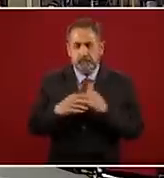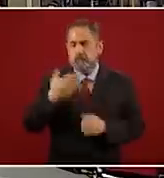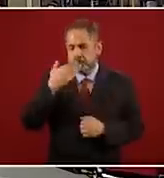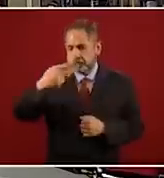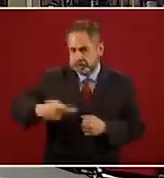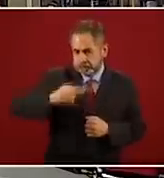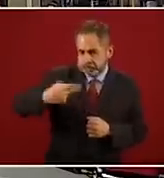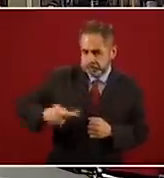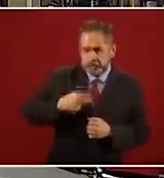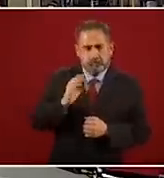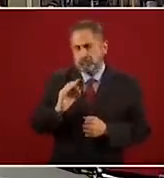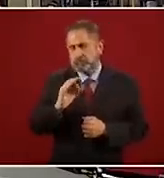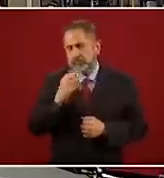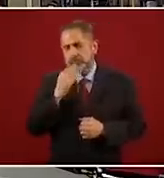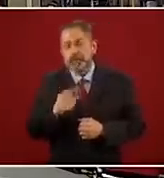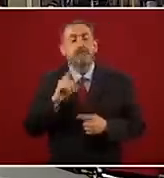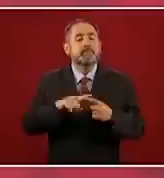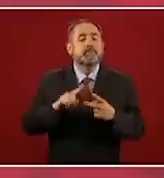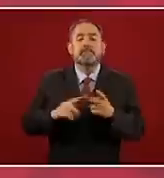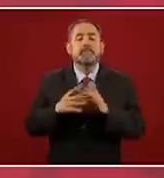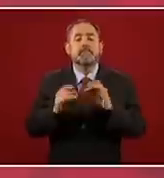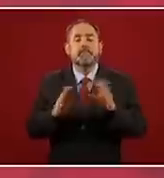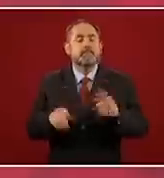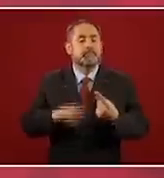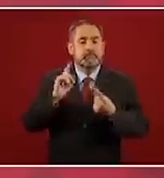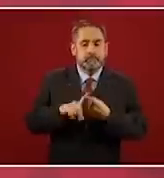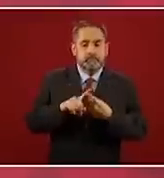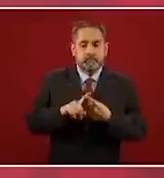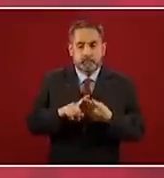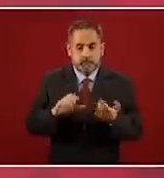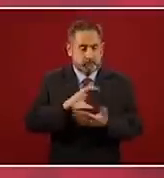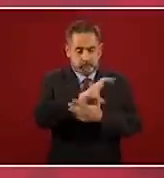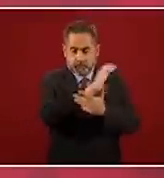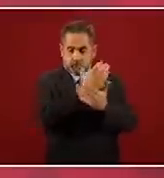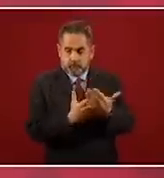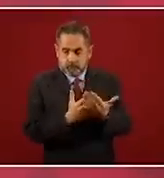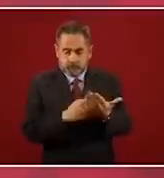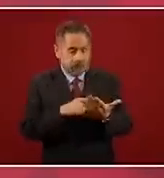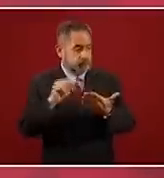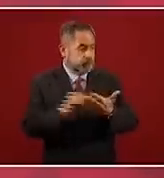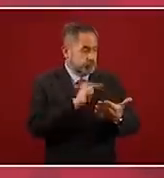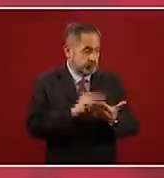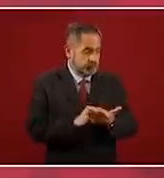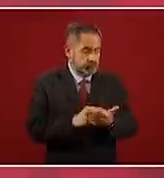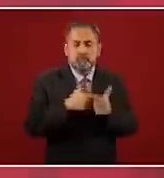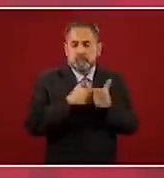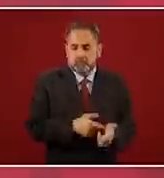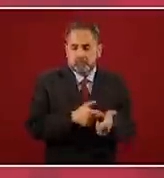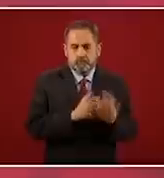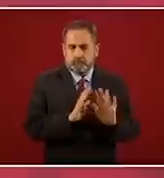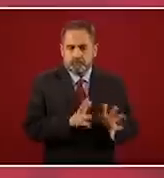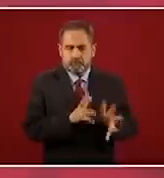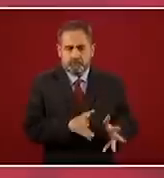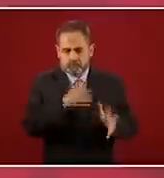preguntas. Una, que se respetan los contratos que se